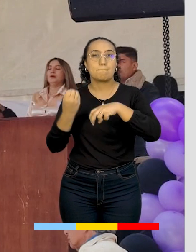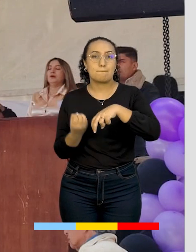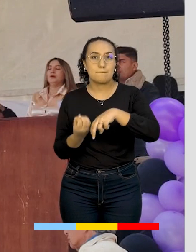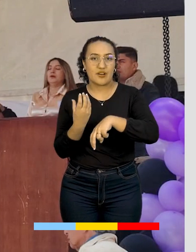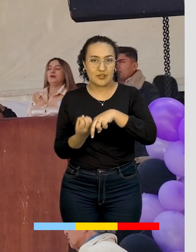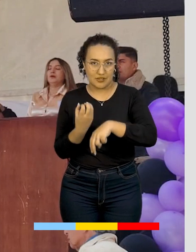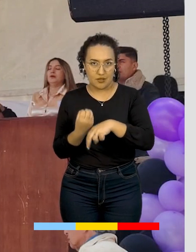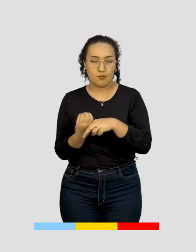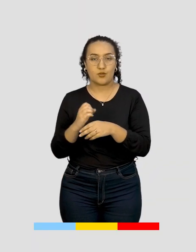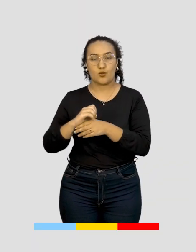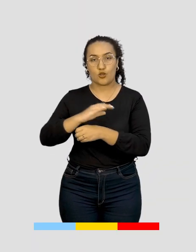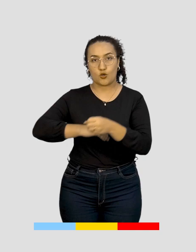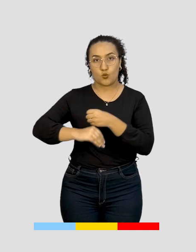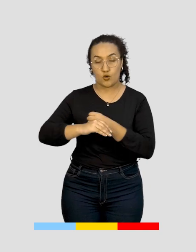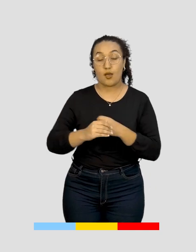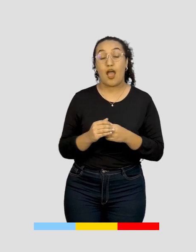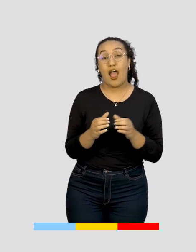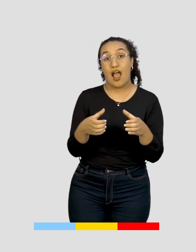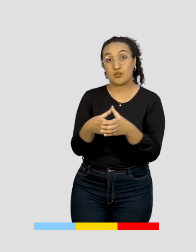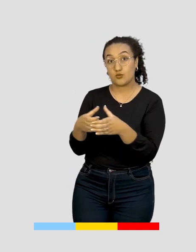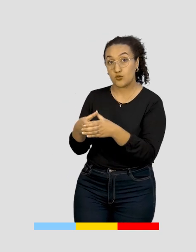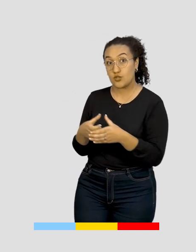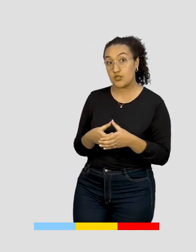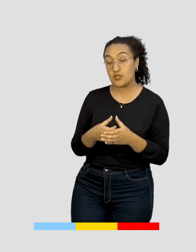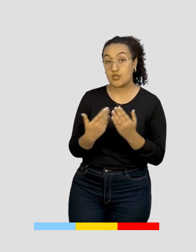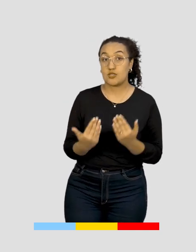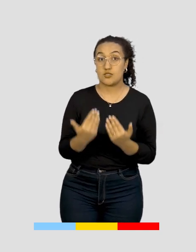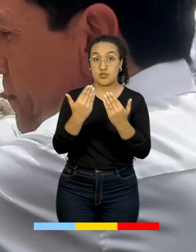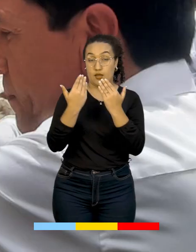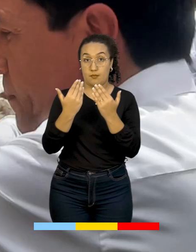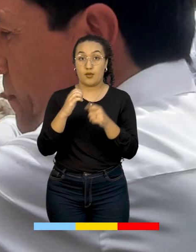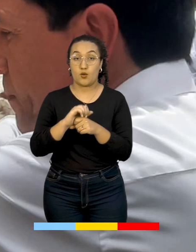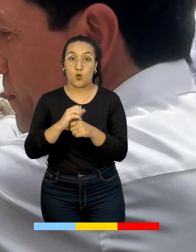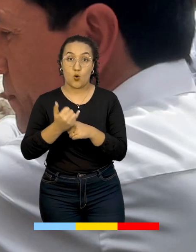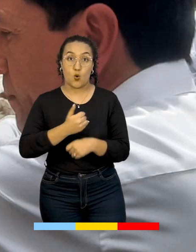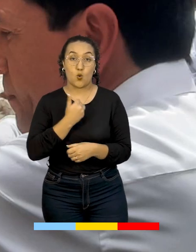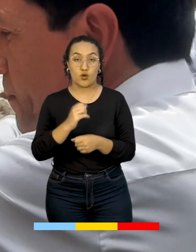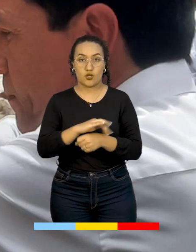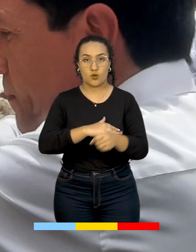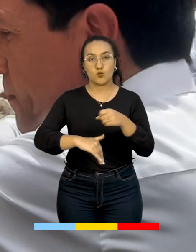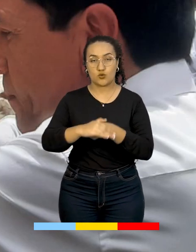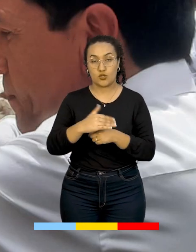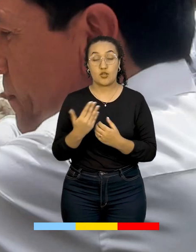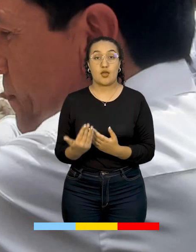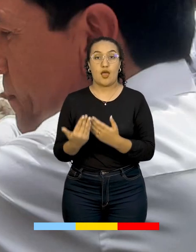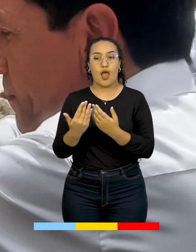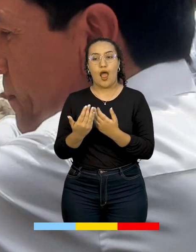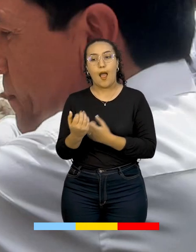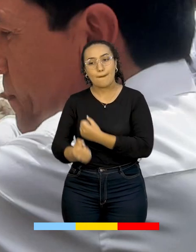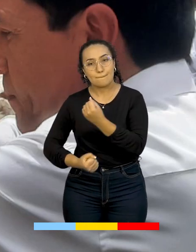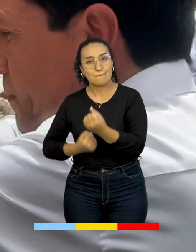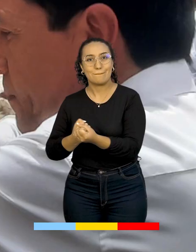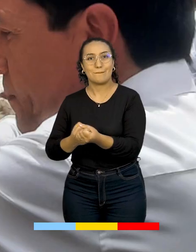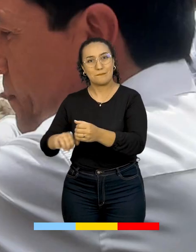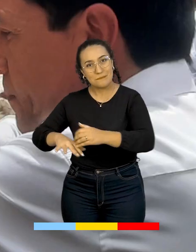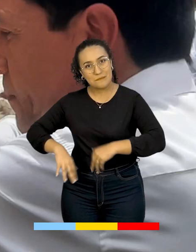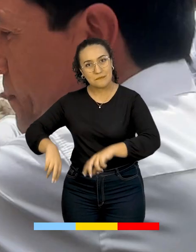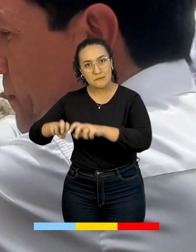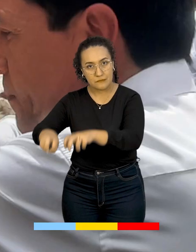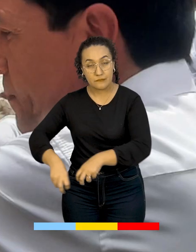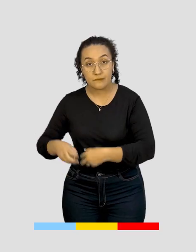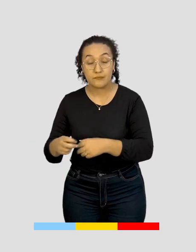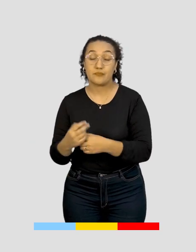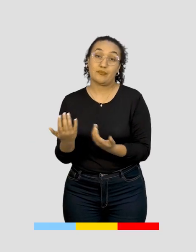Departamento. La asociatividad ha sido importante para los jóvenes. Igualmente, hemos fortalecido el sector agropecuario. Pero algo de